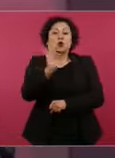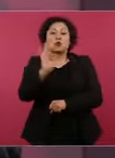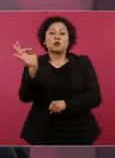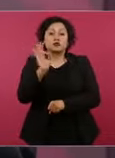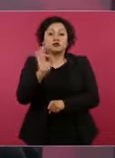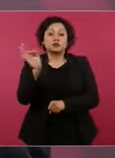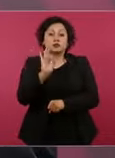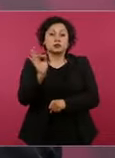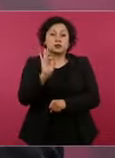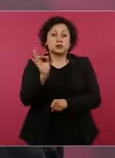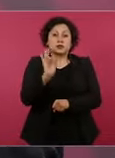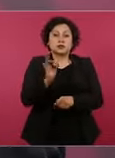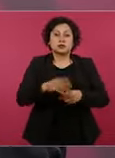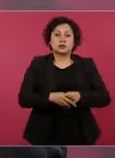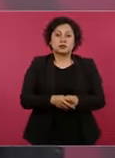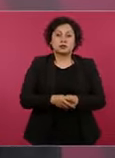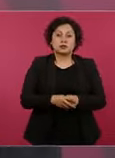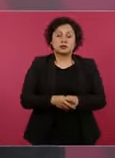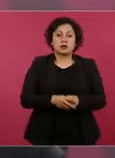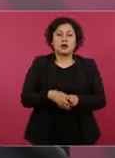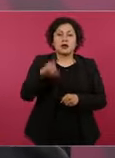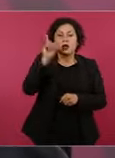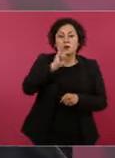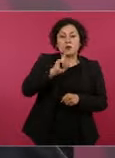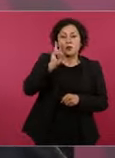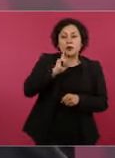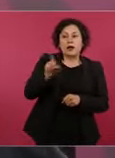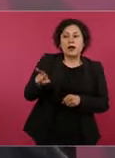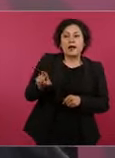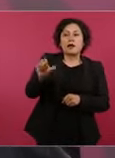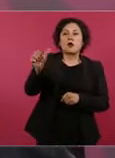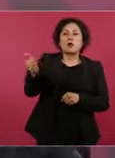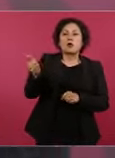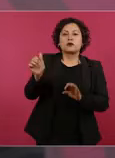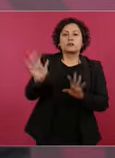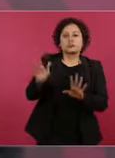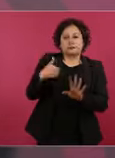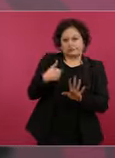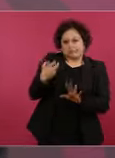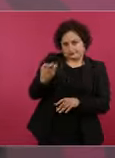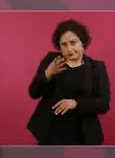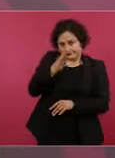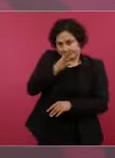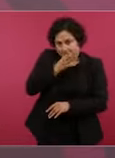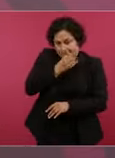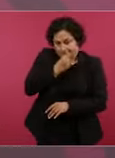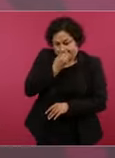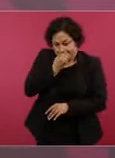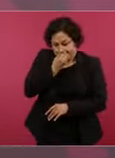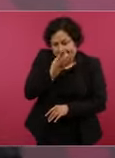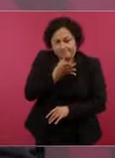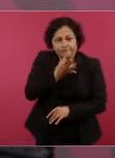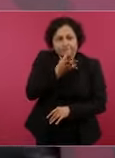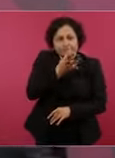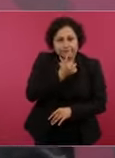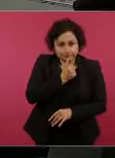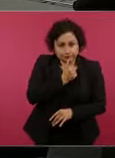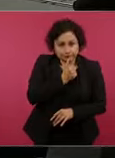del, sí, no puedo mencionar, pero de la, y esa no la puedo mencionar porque